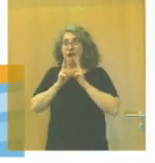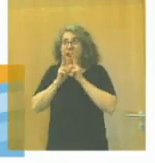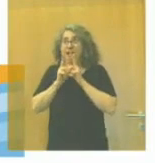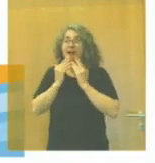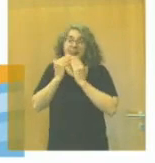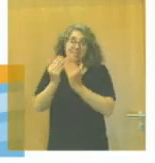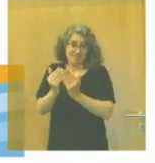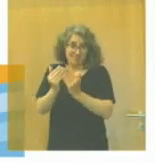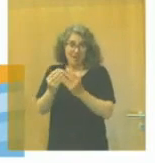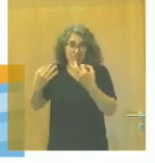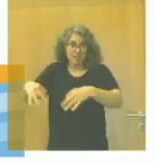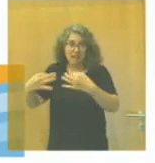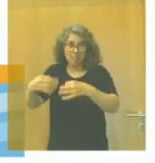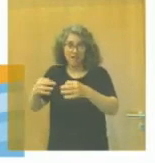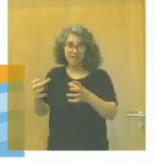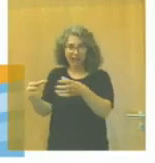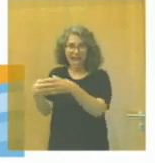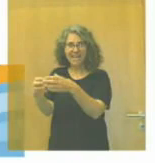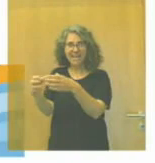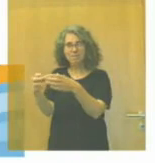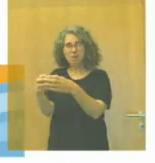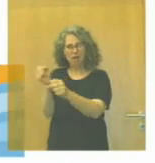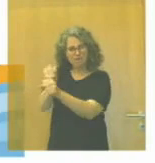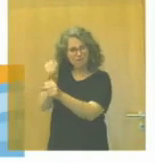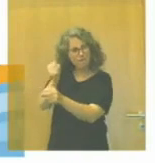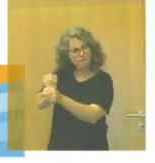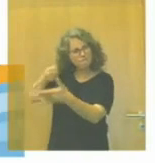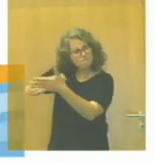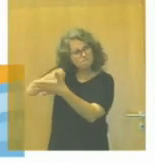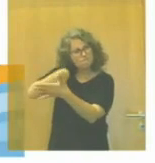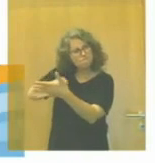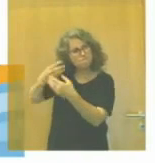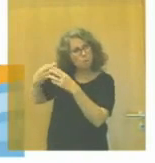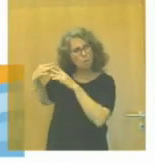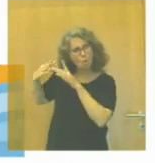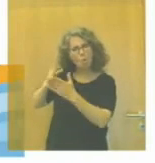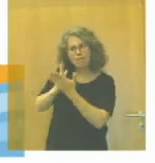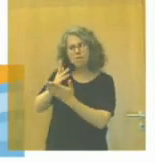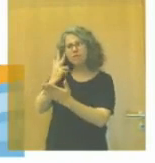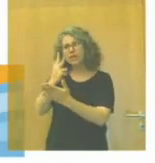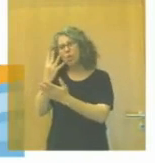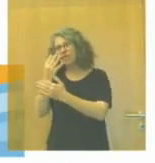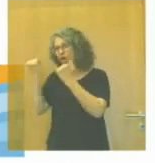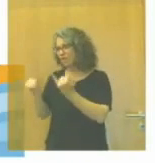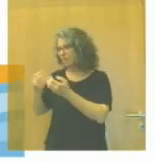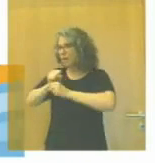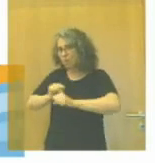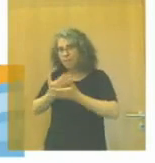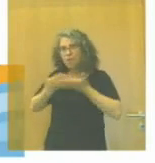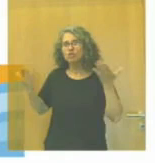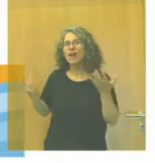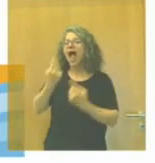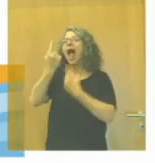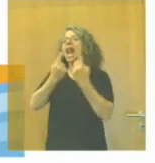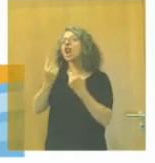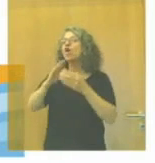particular a parte del equipo que ha trabajado fuertemente en estos últimos 3-4 días para poder mostrar algún